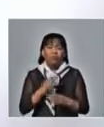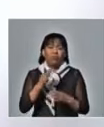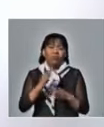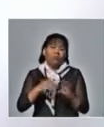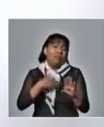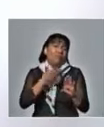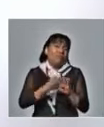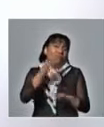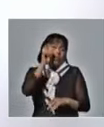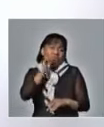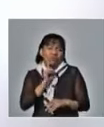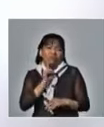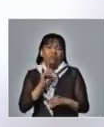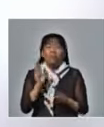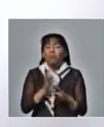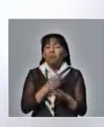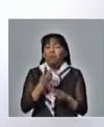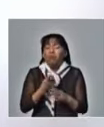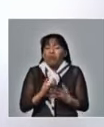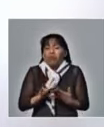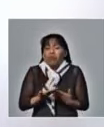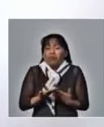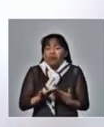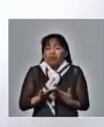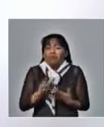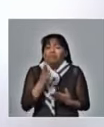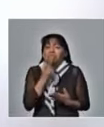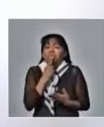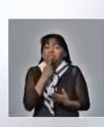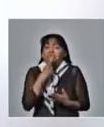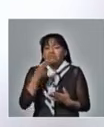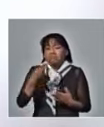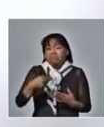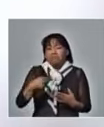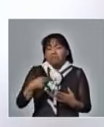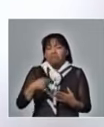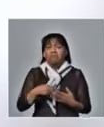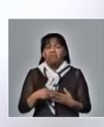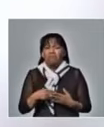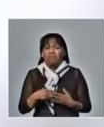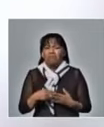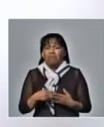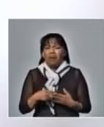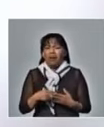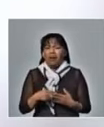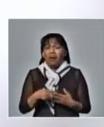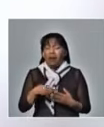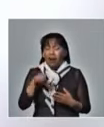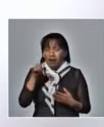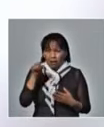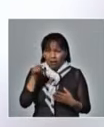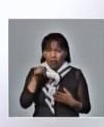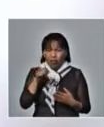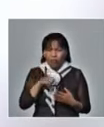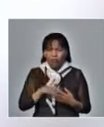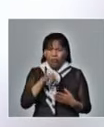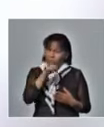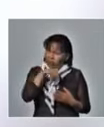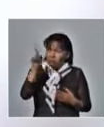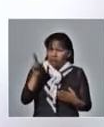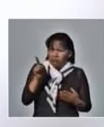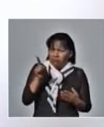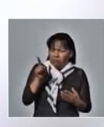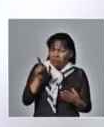género es porque dice que usaba yo el nombre para referirme a ella como de Moreno Valle. Yo